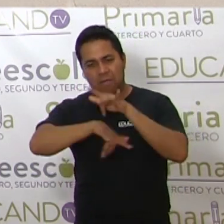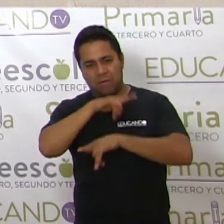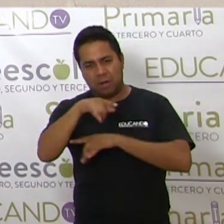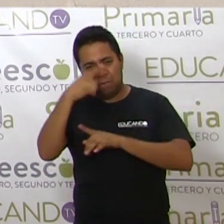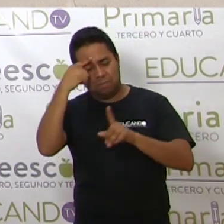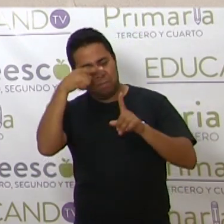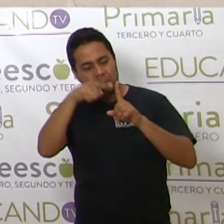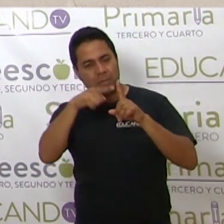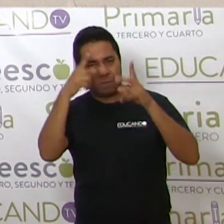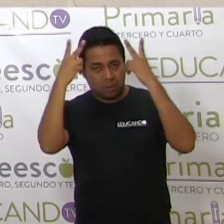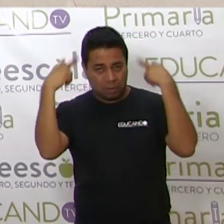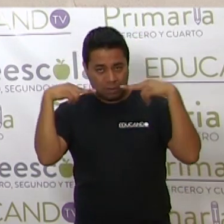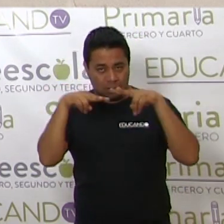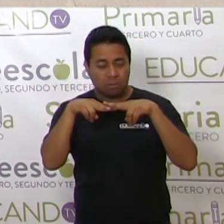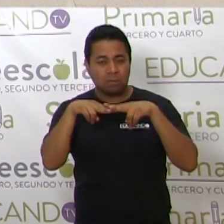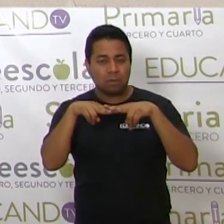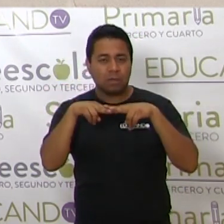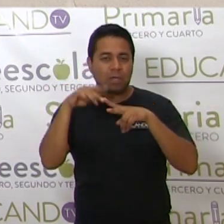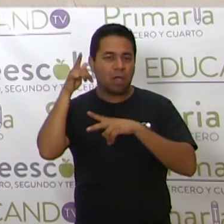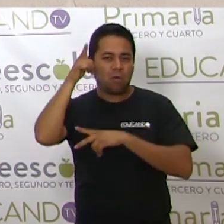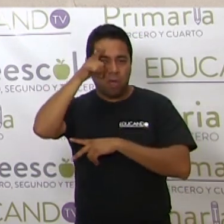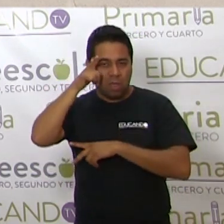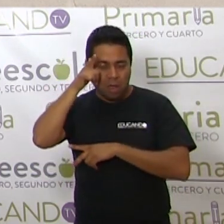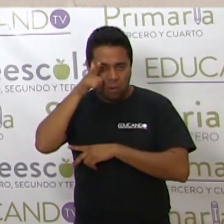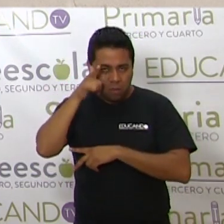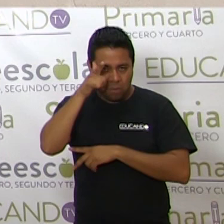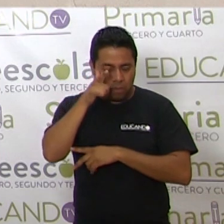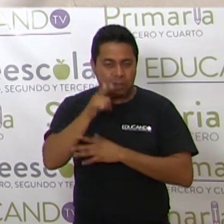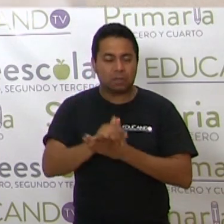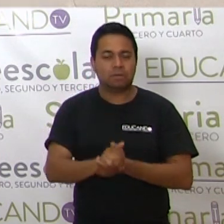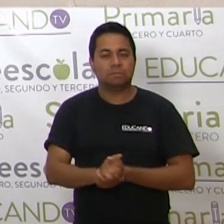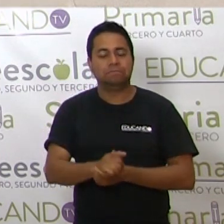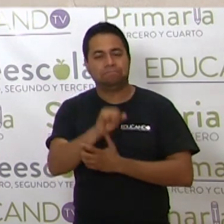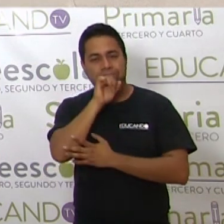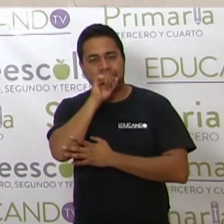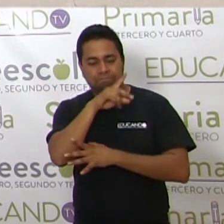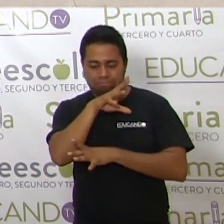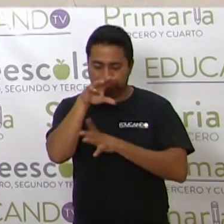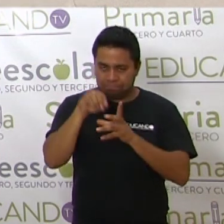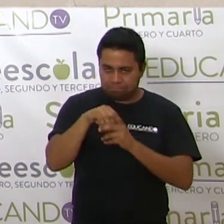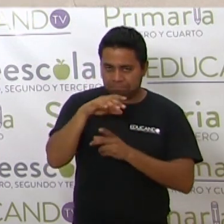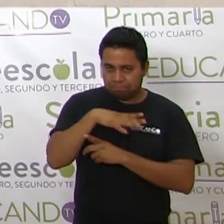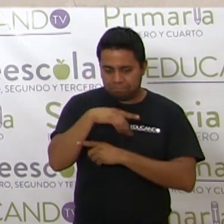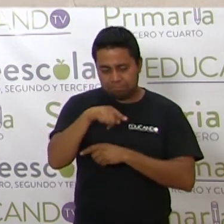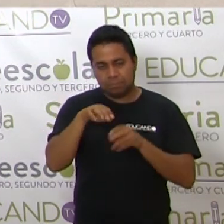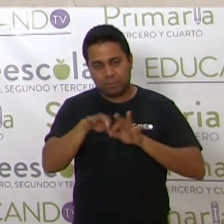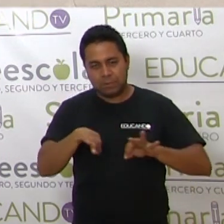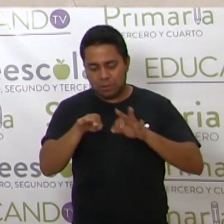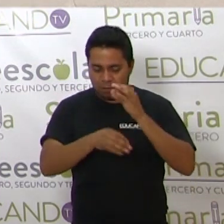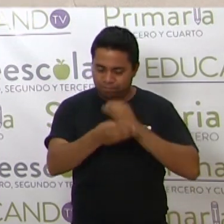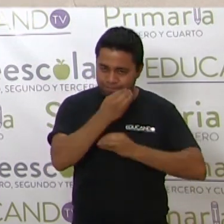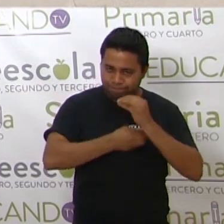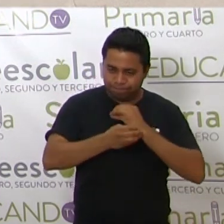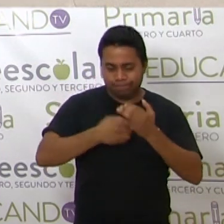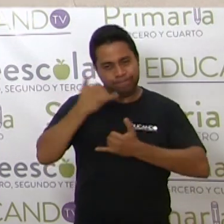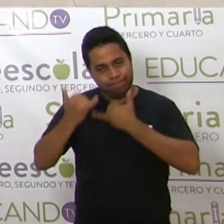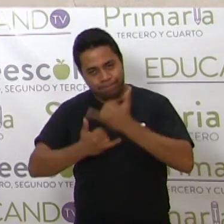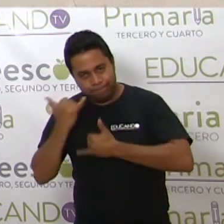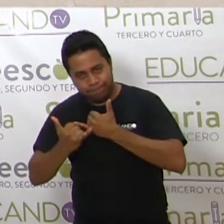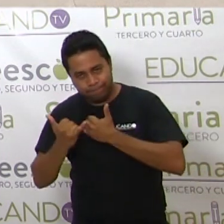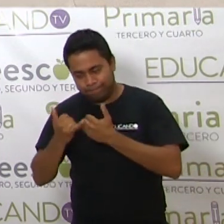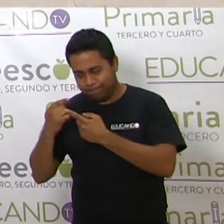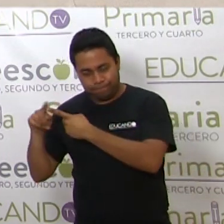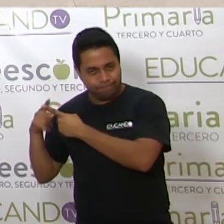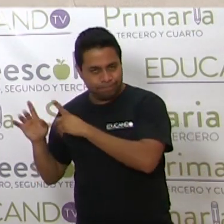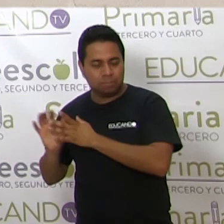honor a la virgen de guadalupe y se pone de todo ya saben aquí lo primero es la comida los juegos y demás